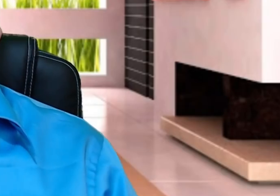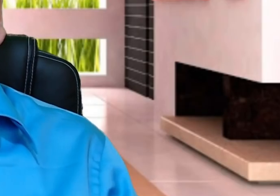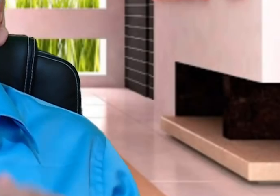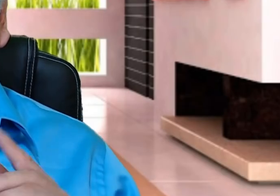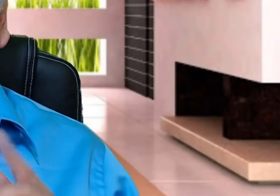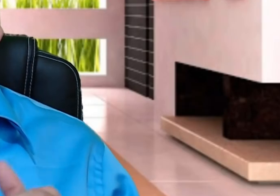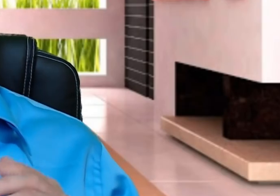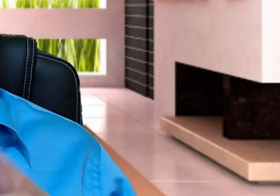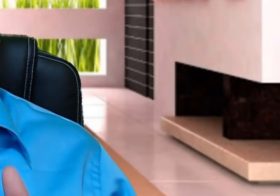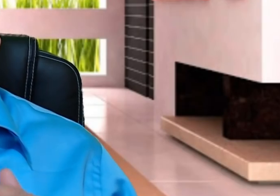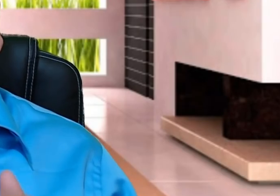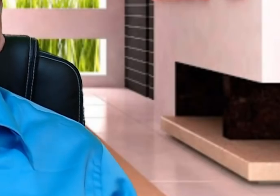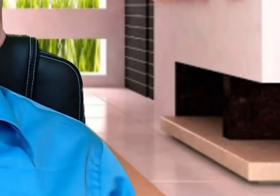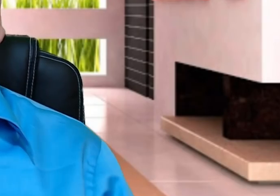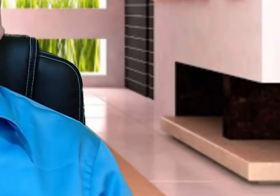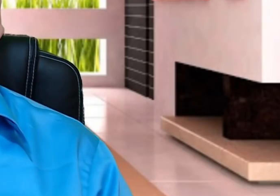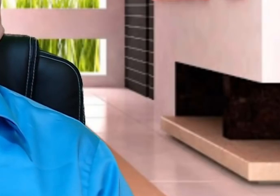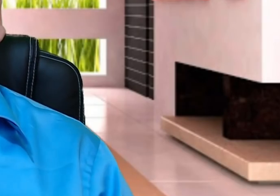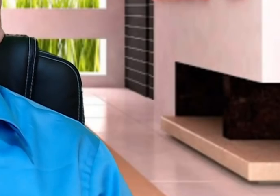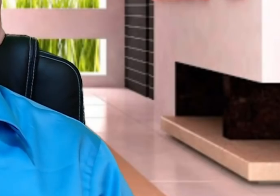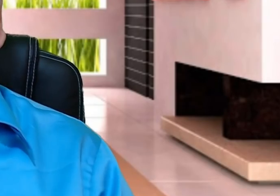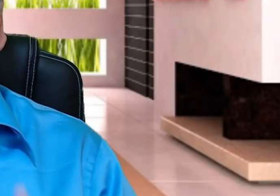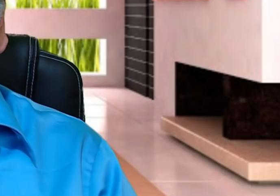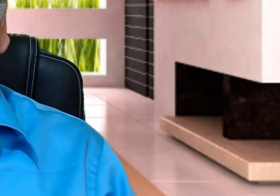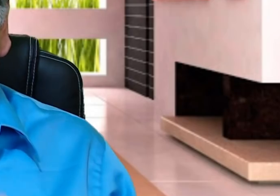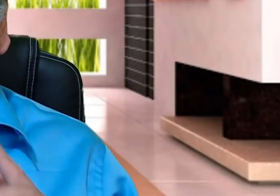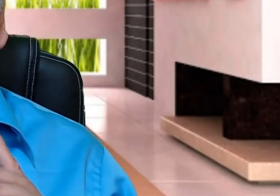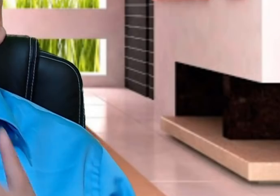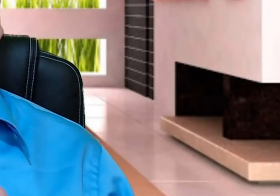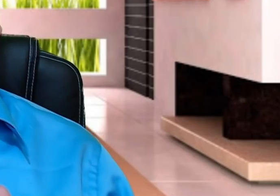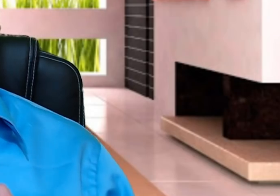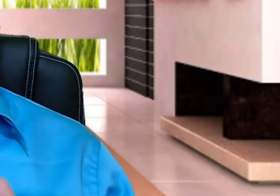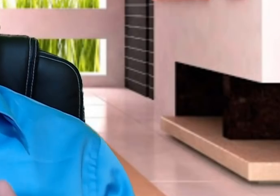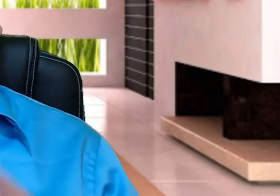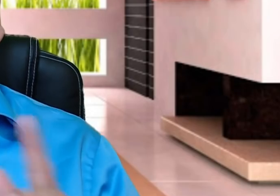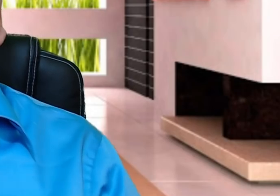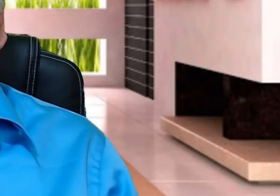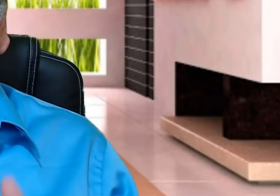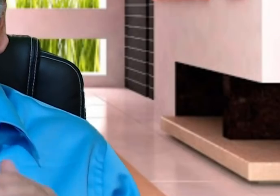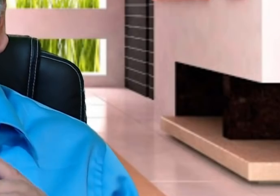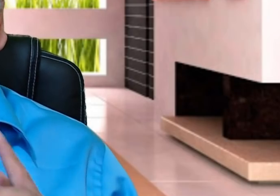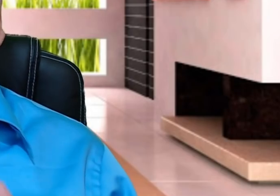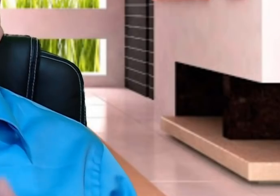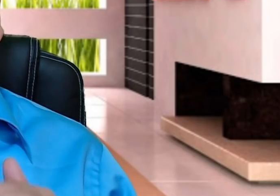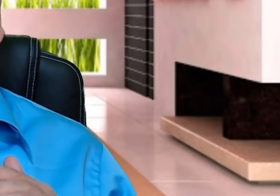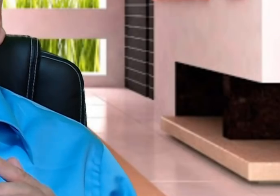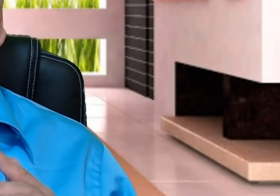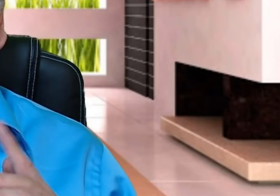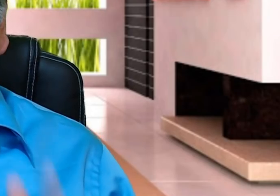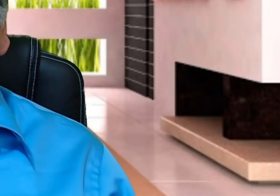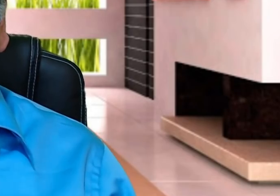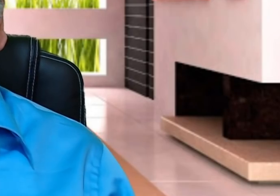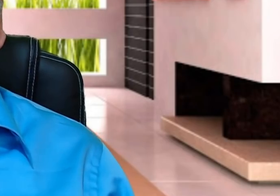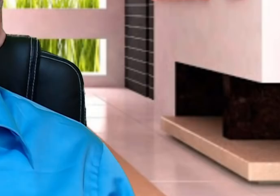Amigos y amigas, vamos a ir a la mañanera para que veamos cómo el doctor Hugo López-Gatell le calla la boca al azteco